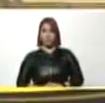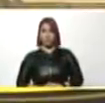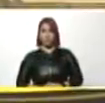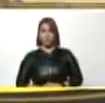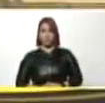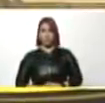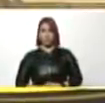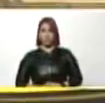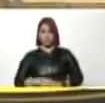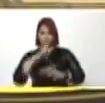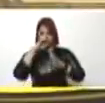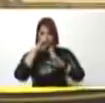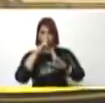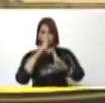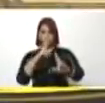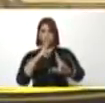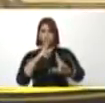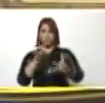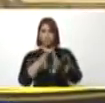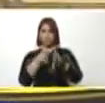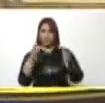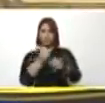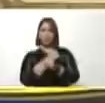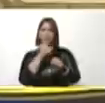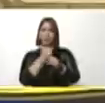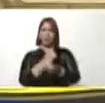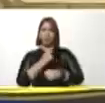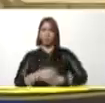Ha cumplido una gran labor.